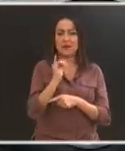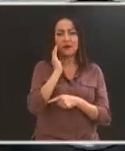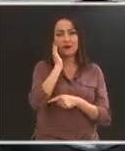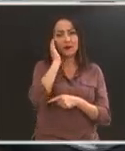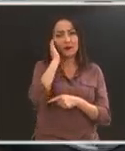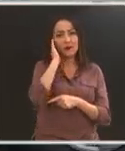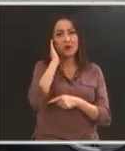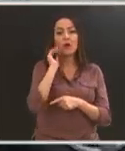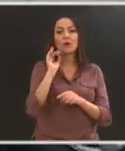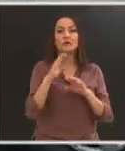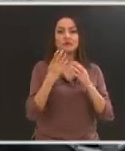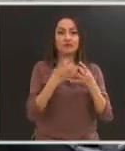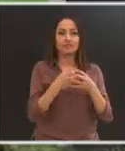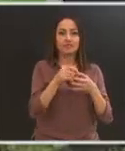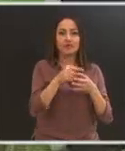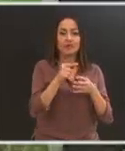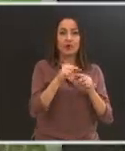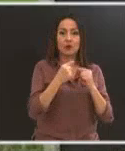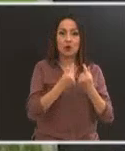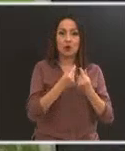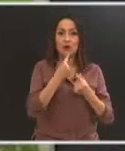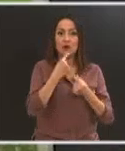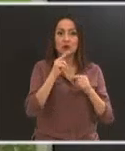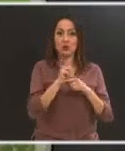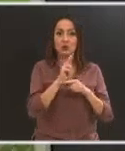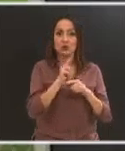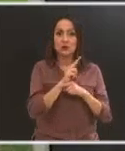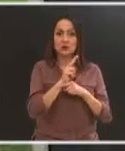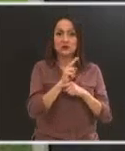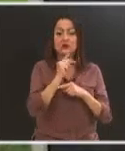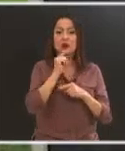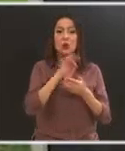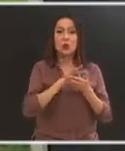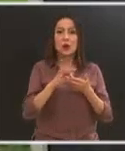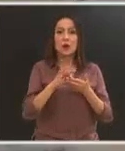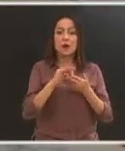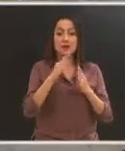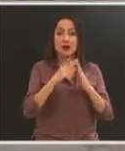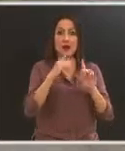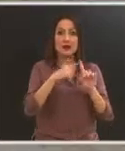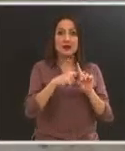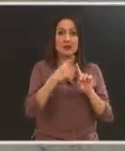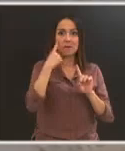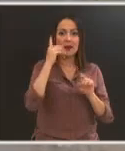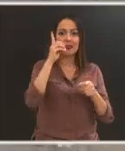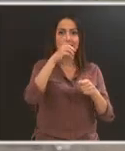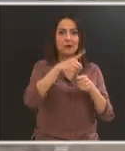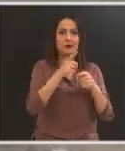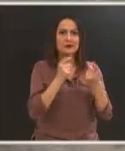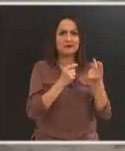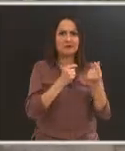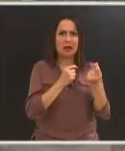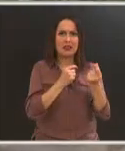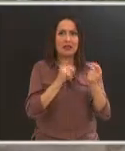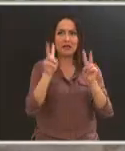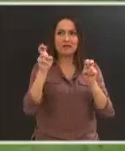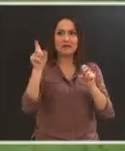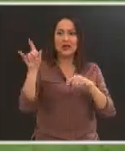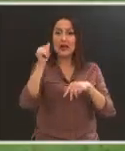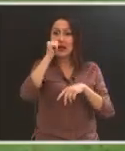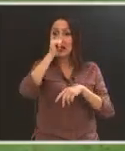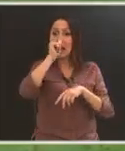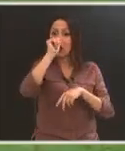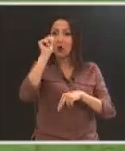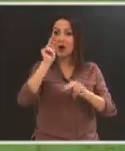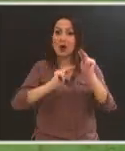funcionaba como parte de la estructura. En apariencia utilizaban las cuentas bancarias de la iglesia para depositar el dinero de la aparente actividad